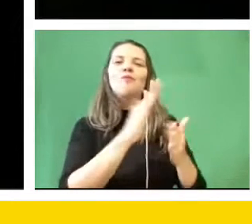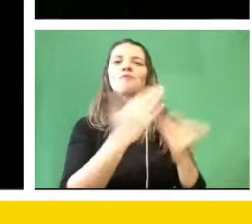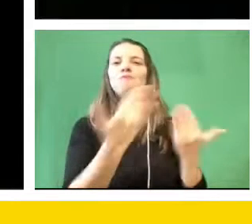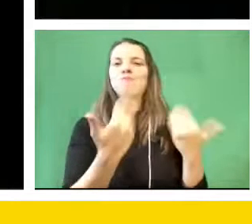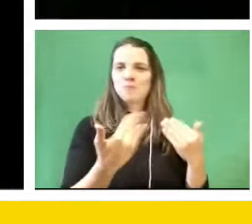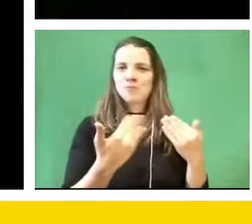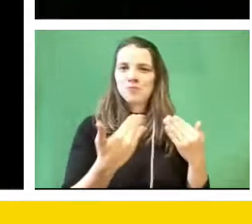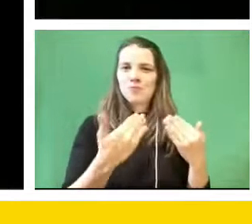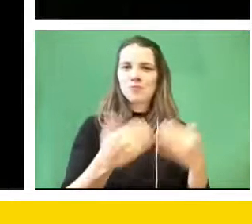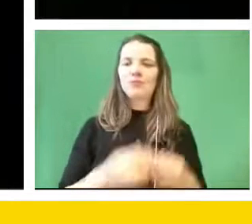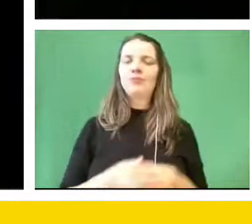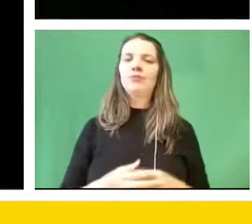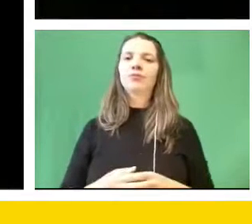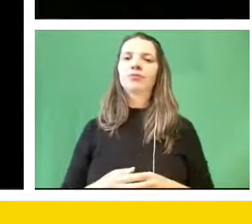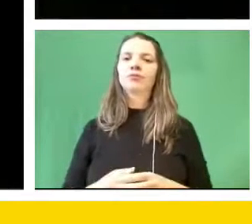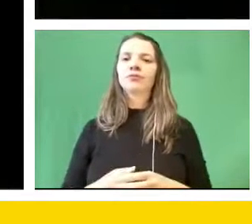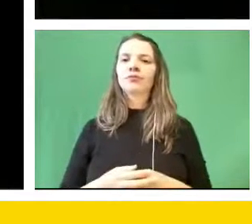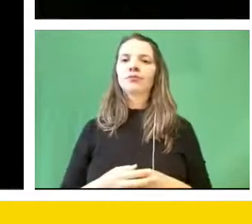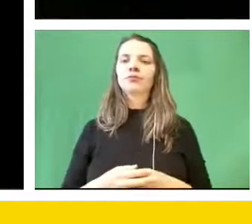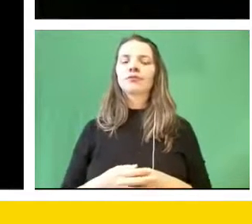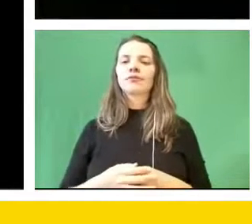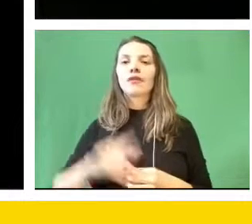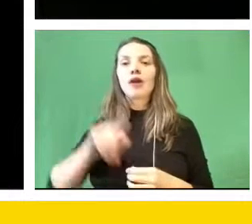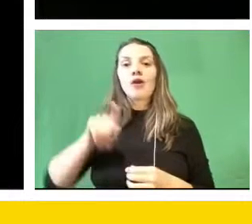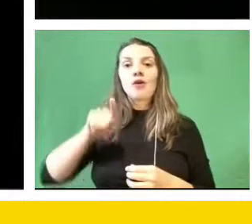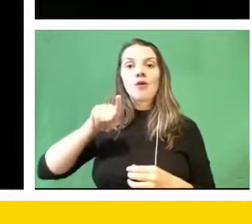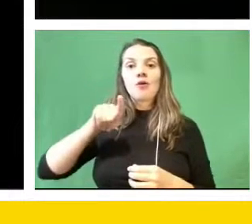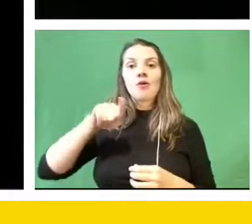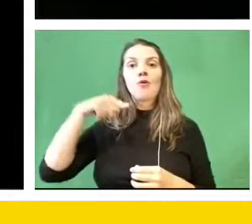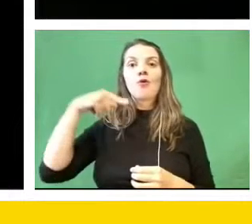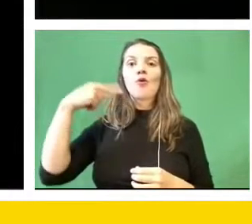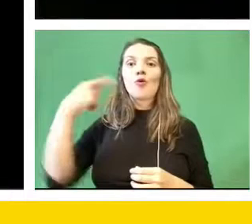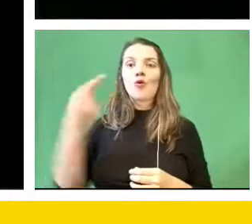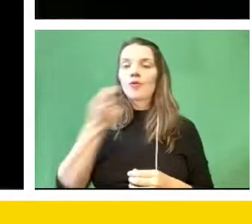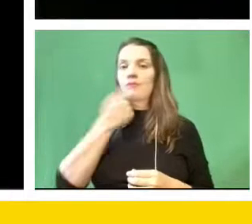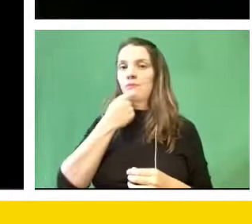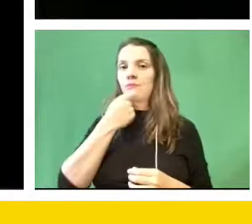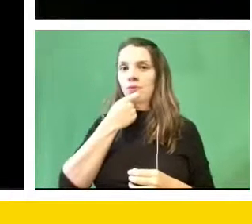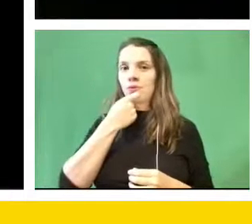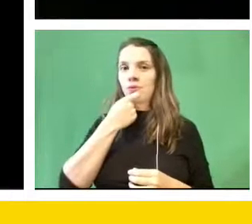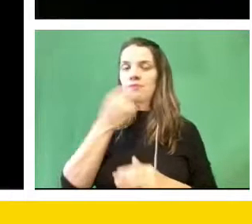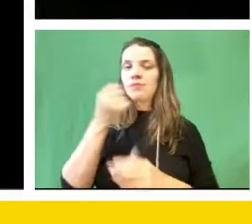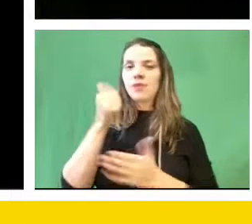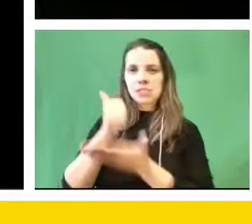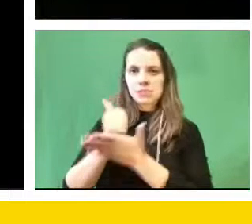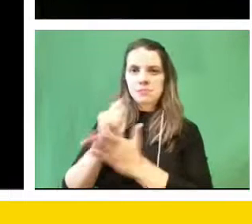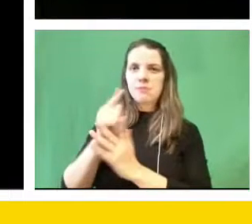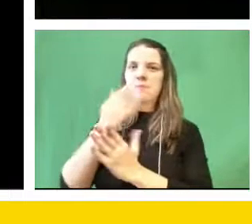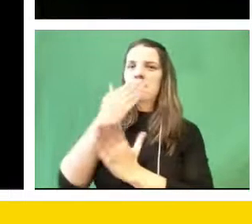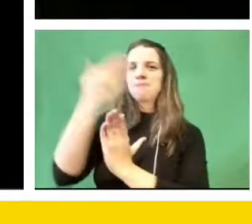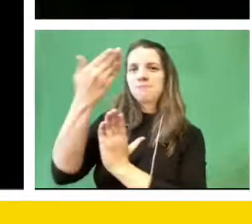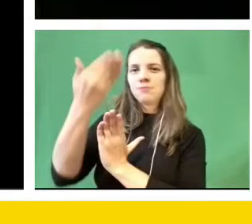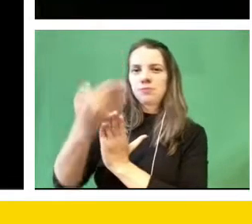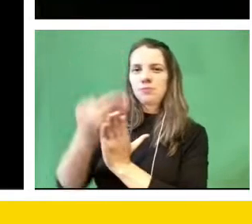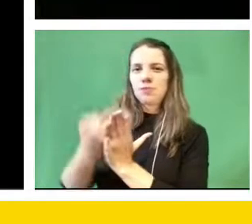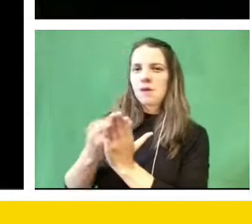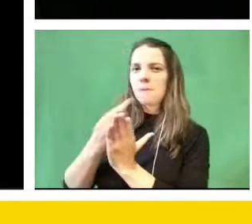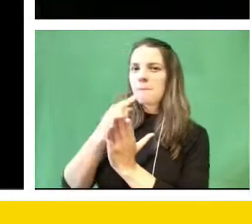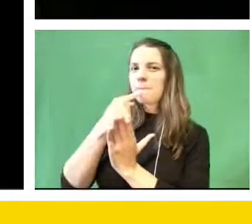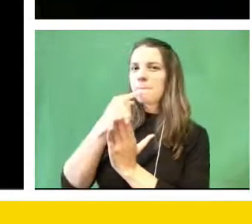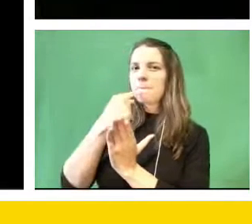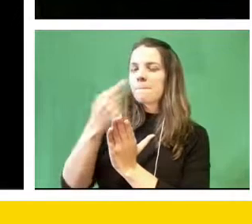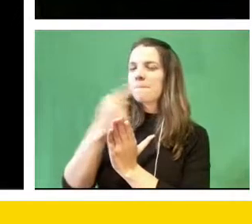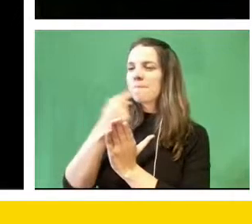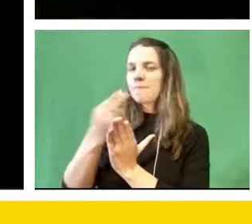La segunda herramienta que se utilizó fue la encuesta evaluativa del entorno. La encuesta evaluativa era una encuesta que